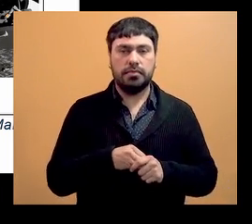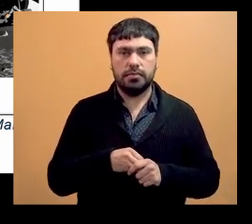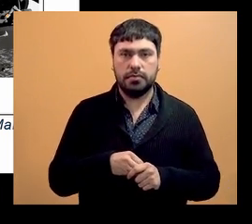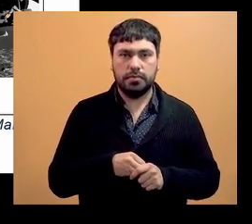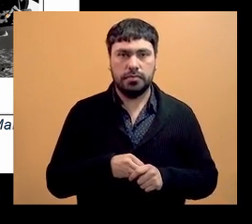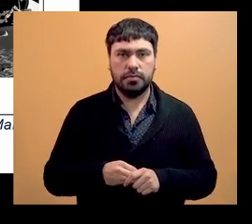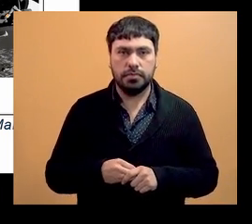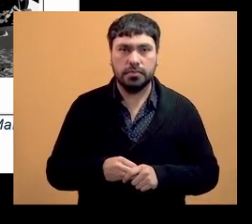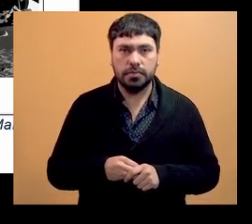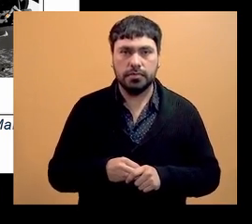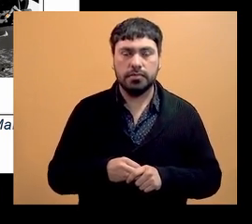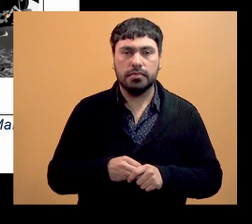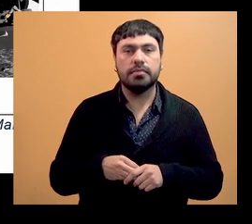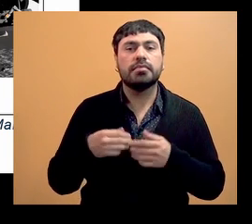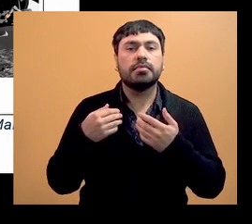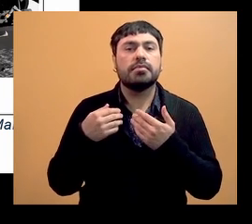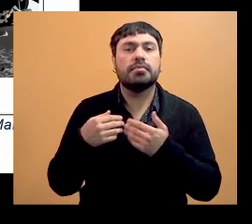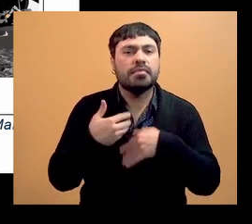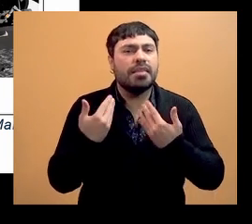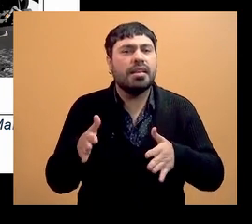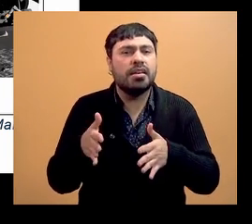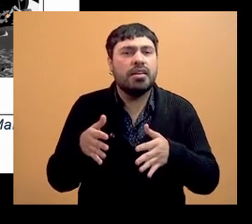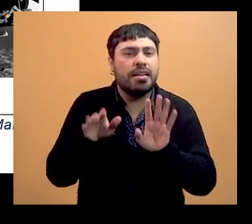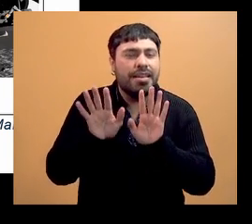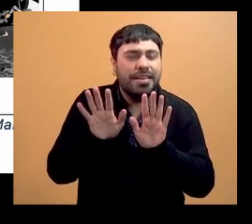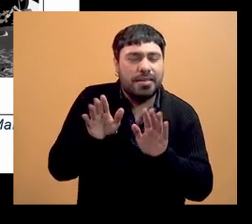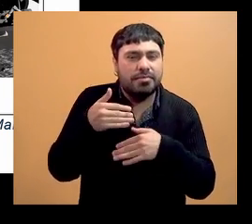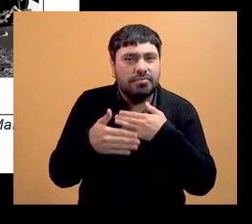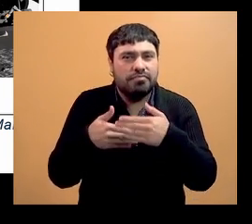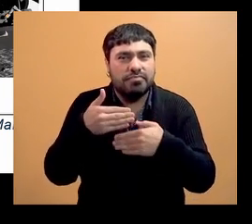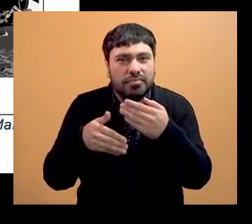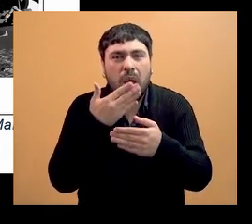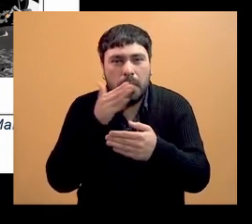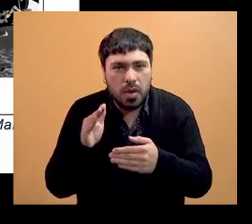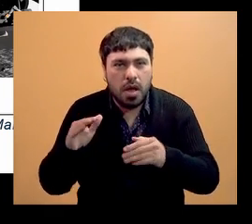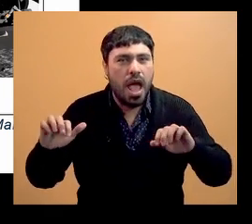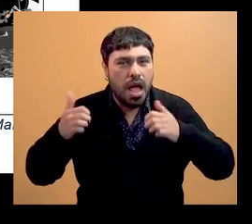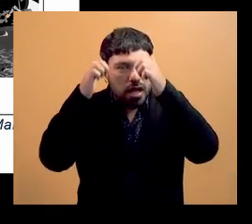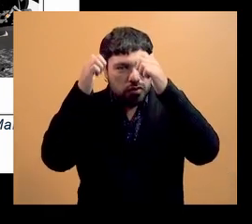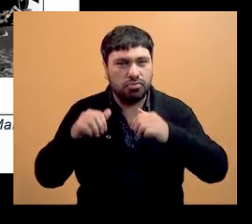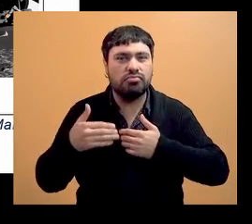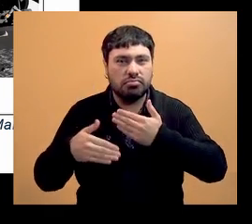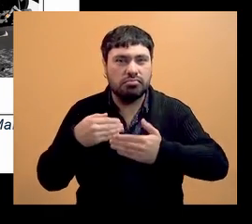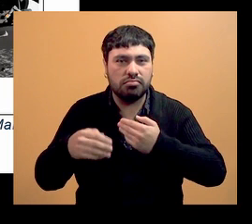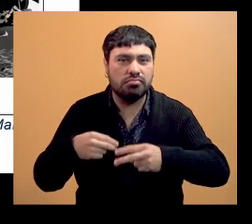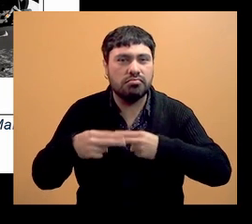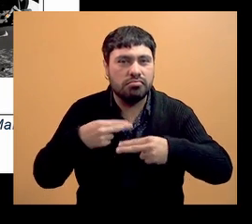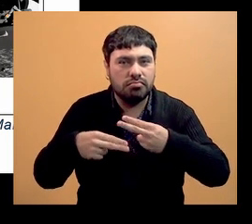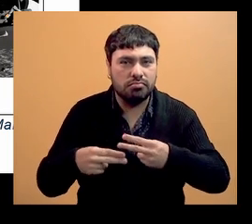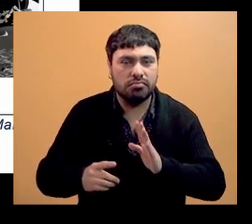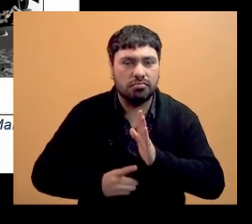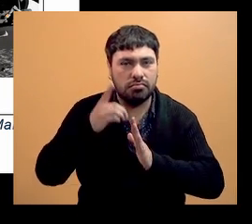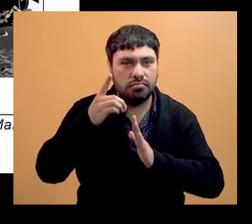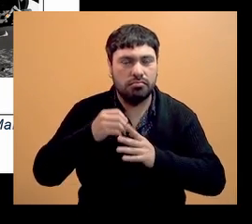del lanzamiento, sino que de la infraestructura espacial que se necesita, es Bigelow, que ha sido uno, hay algunas otras, pero sin duda